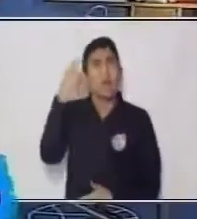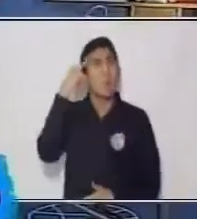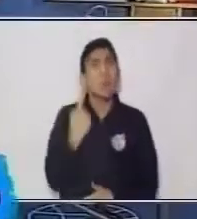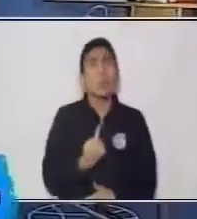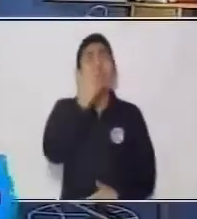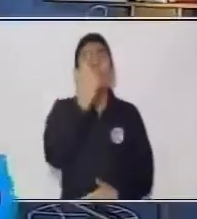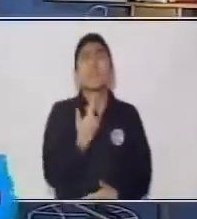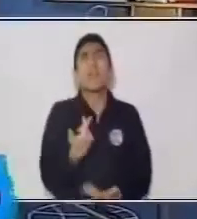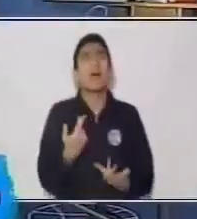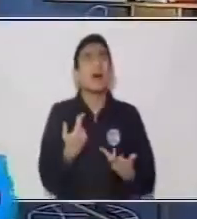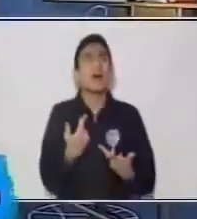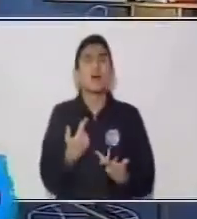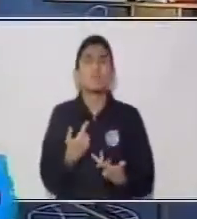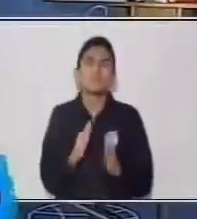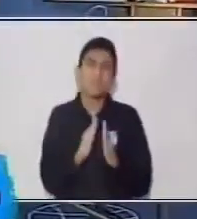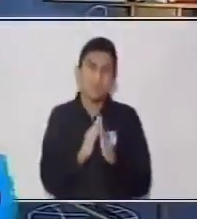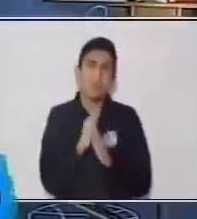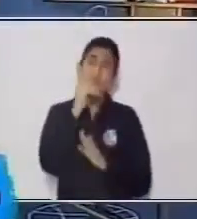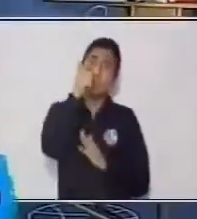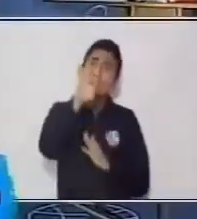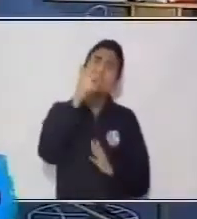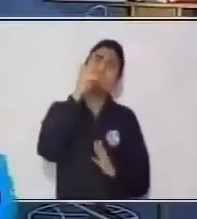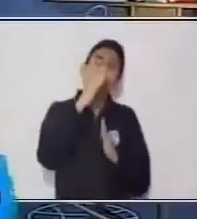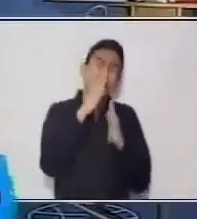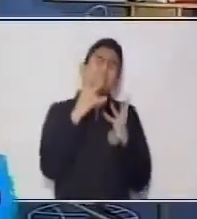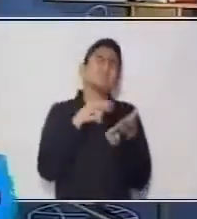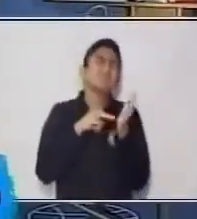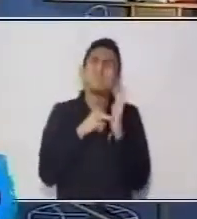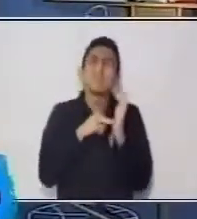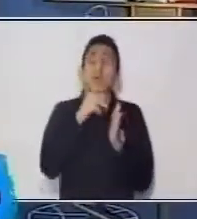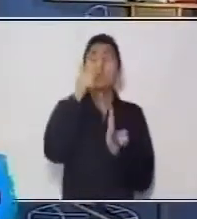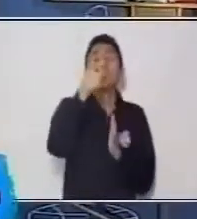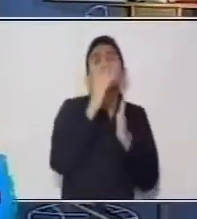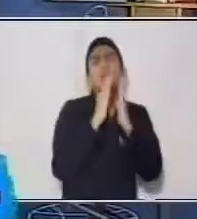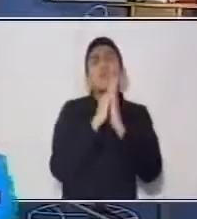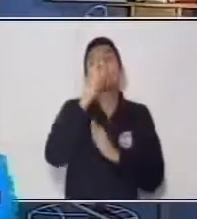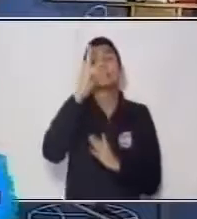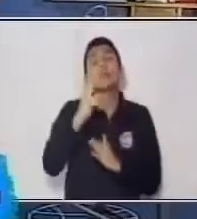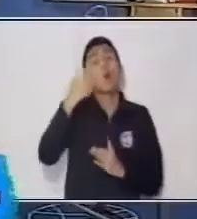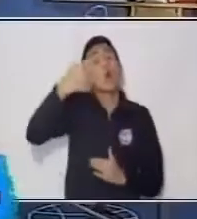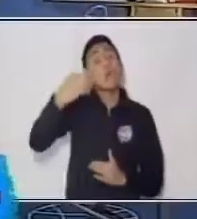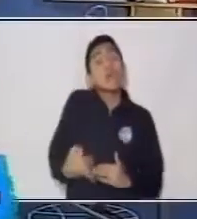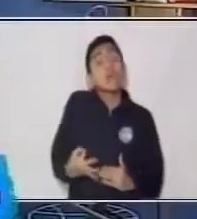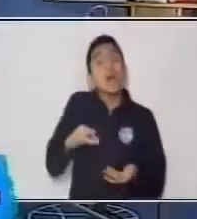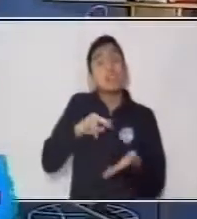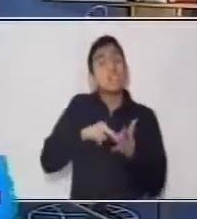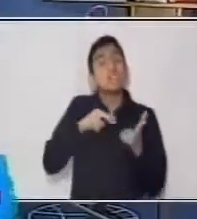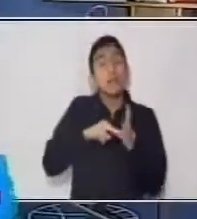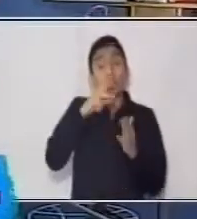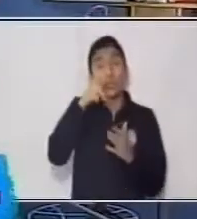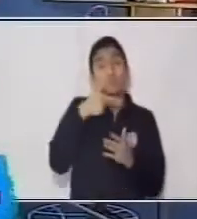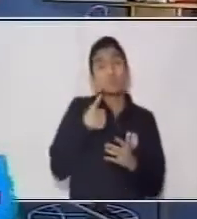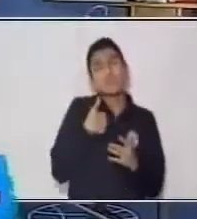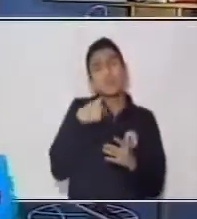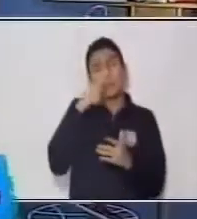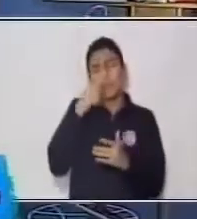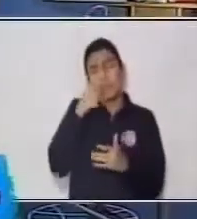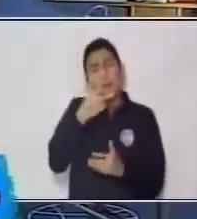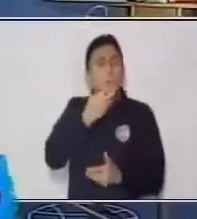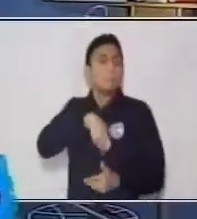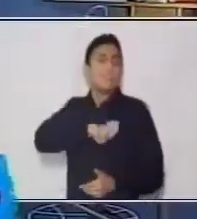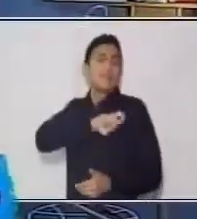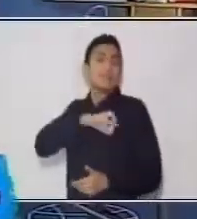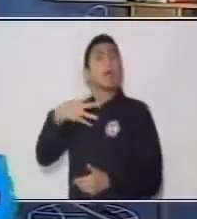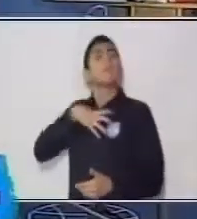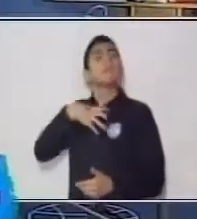pollo. Así que tú siempre trata de ser original, pero sin complacer a los demás. Sé tú mismo, como te sientas